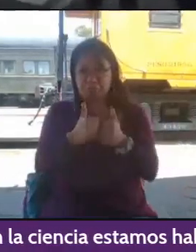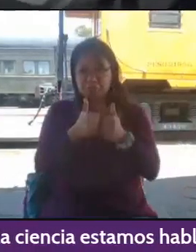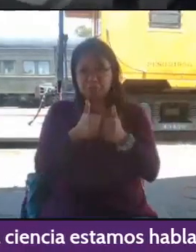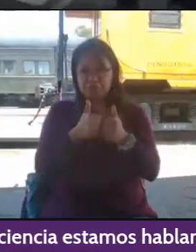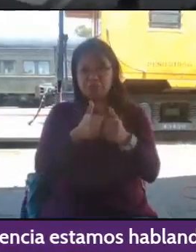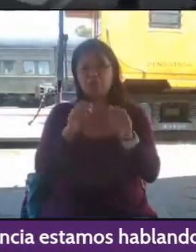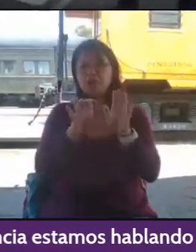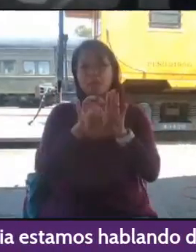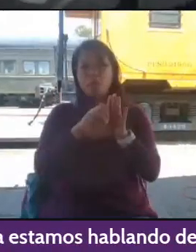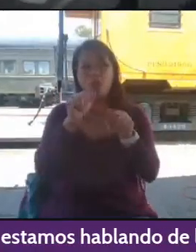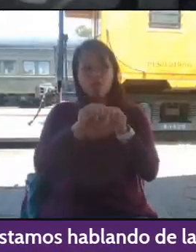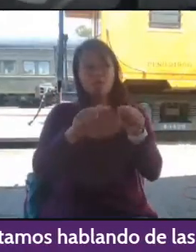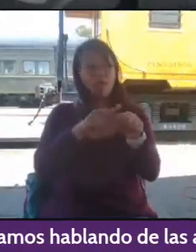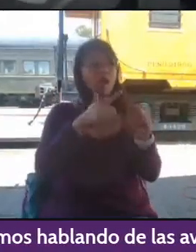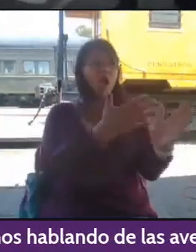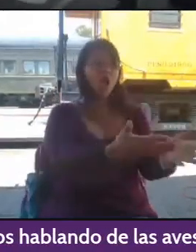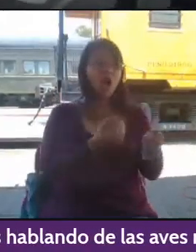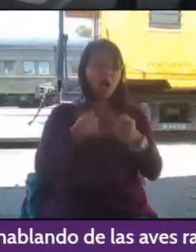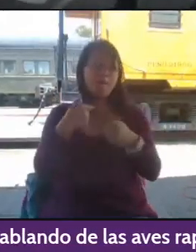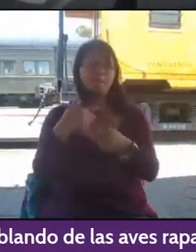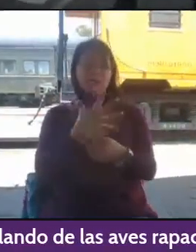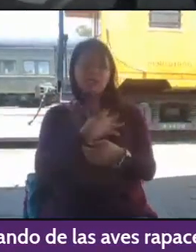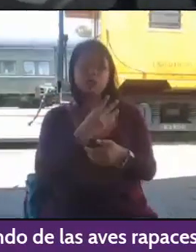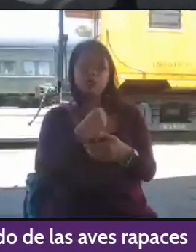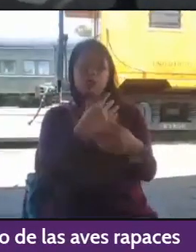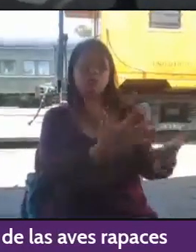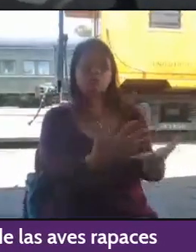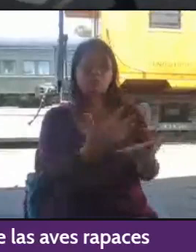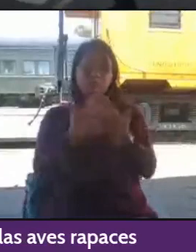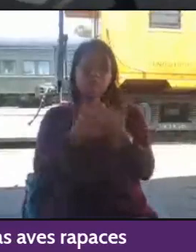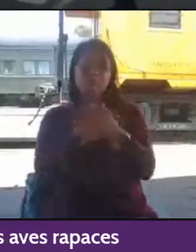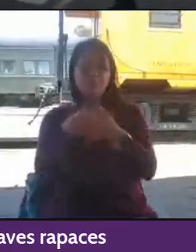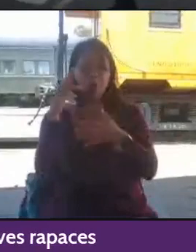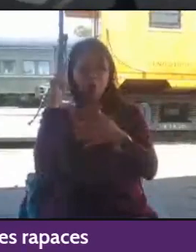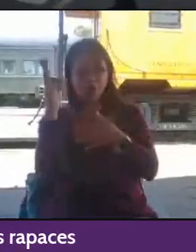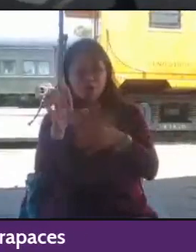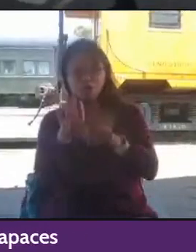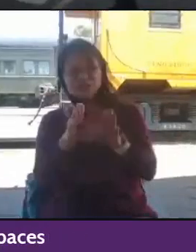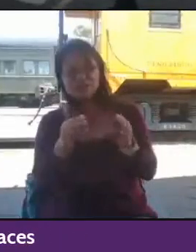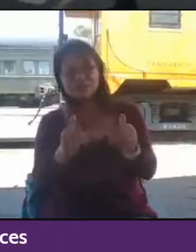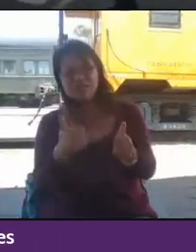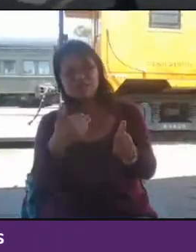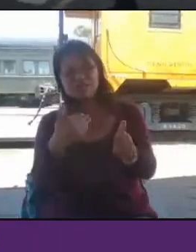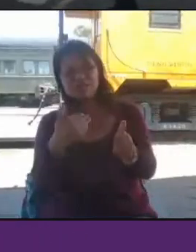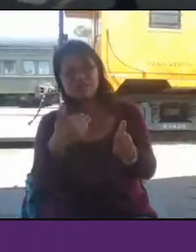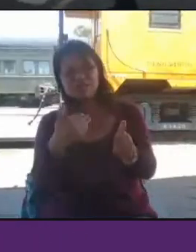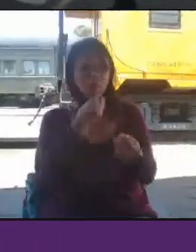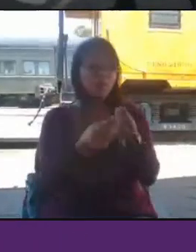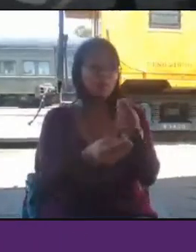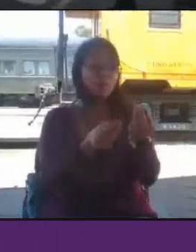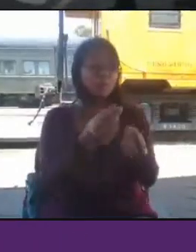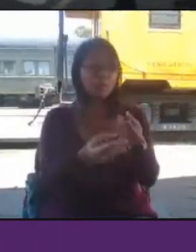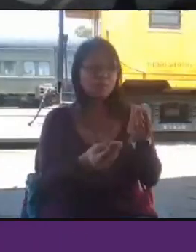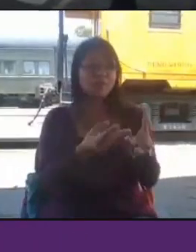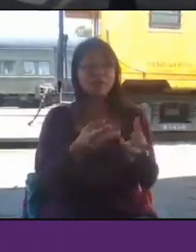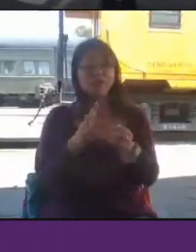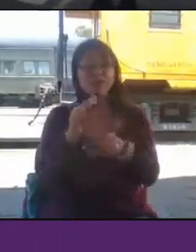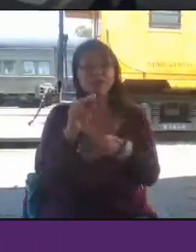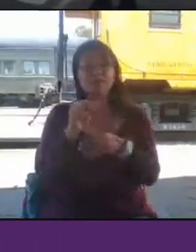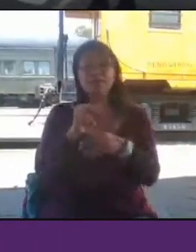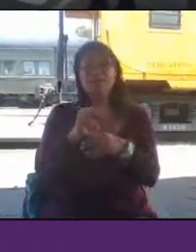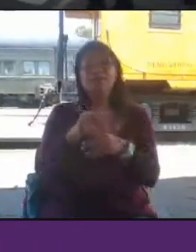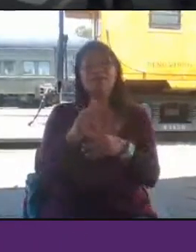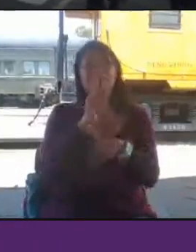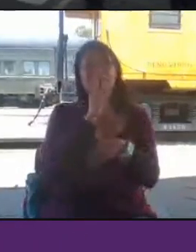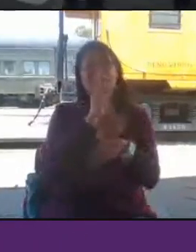un animalito y lo voy a tratar como mi hijo, entonces todas las mañanas, hola mi amor, ¿cómo estás? ¿Te doy de comer en el piquito? Y el otro, pío, pío, ya las llamas